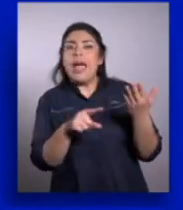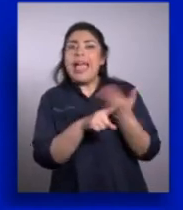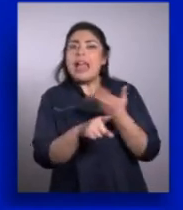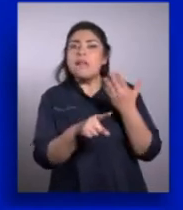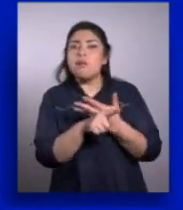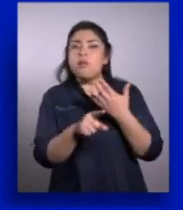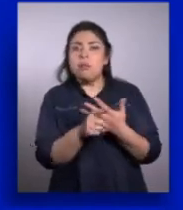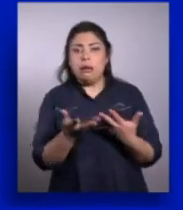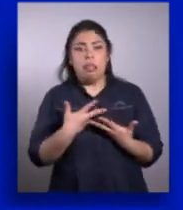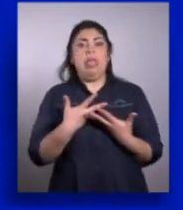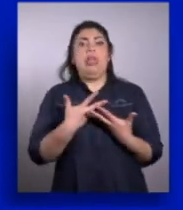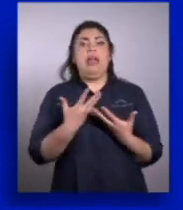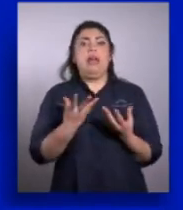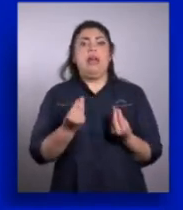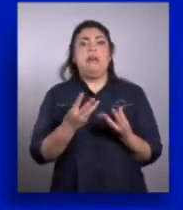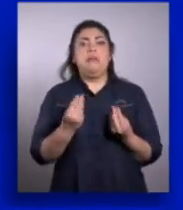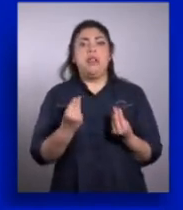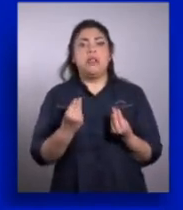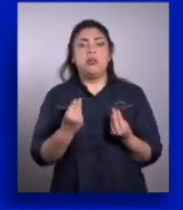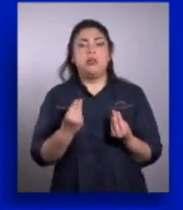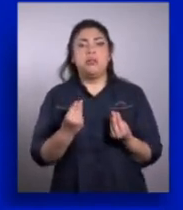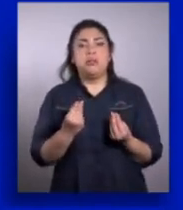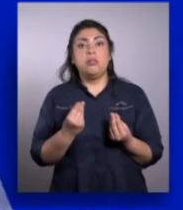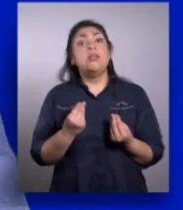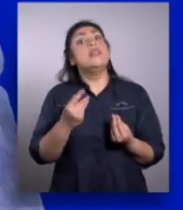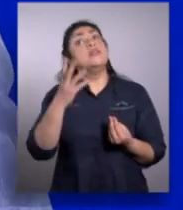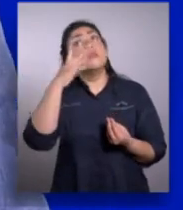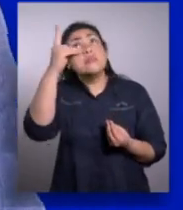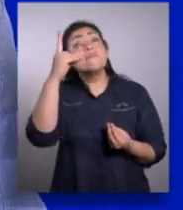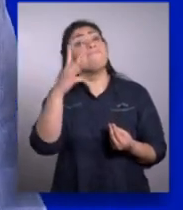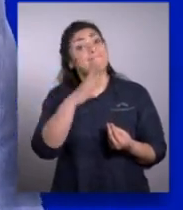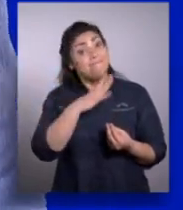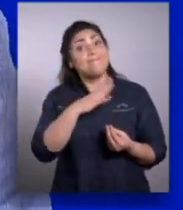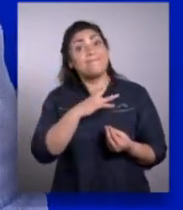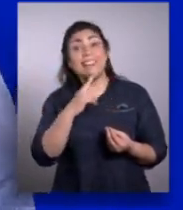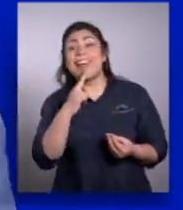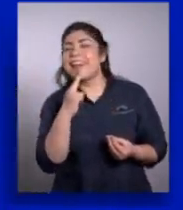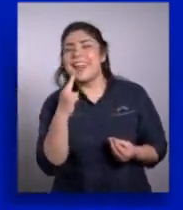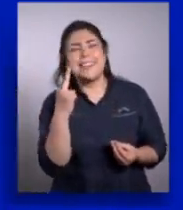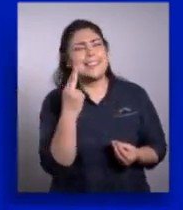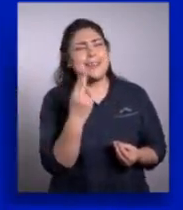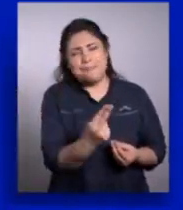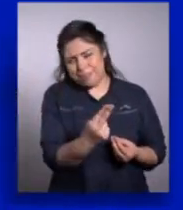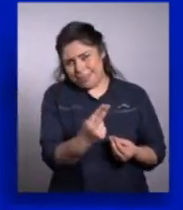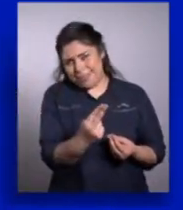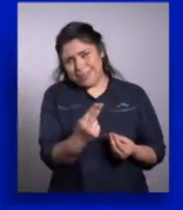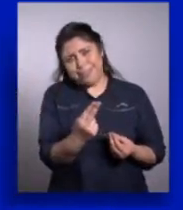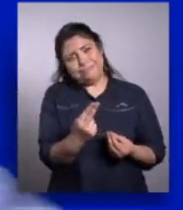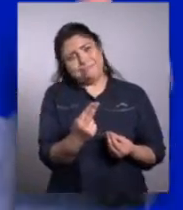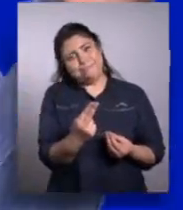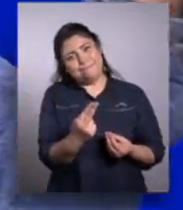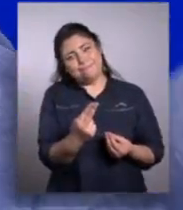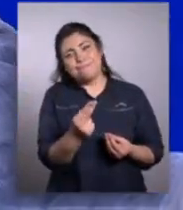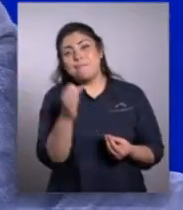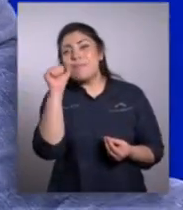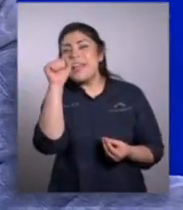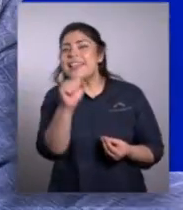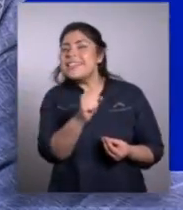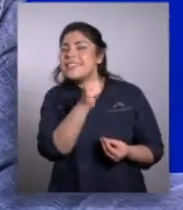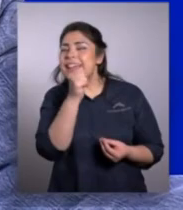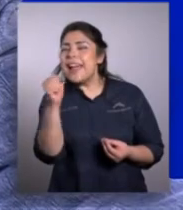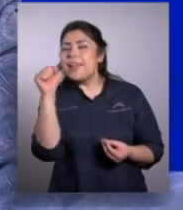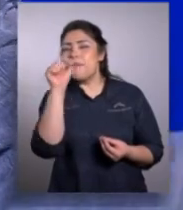combatir ese virus del miedo porque dios tiene la respuesta en el salmo 23